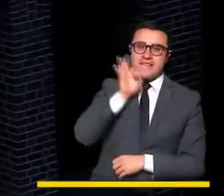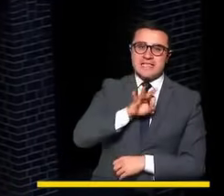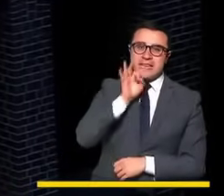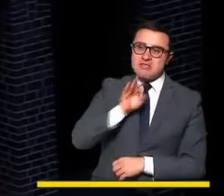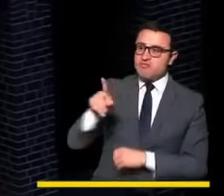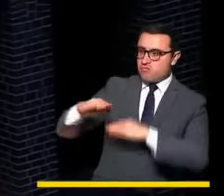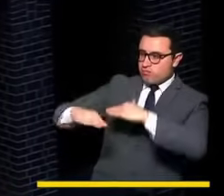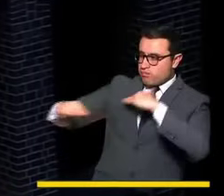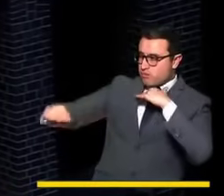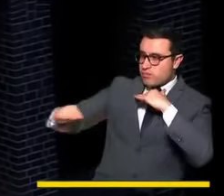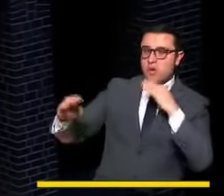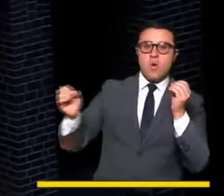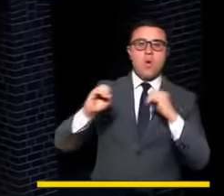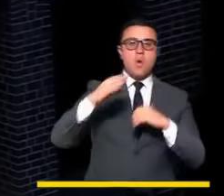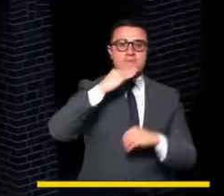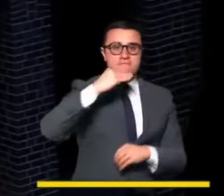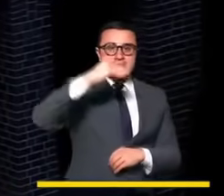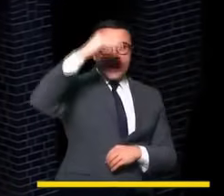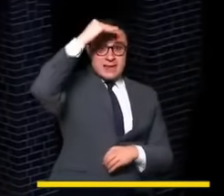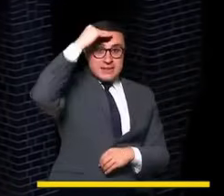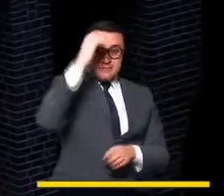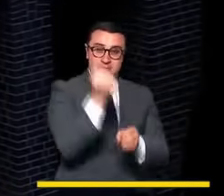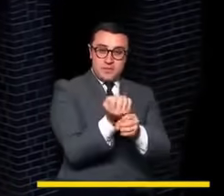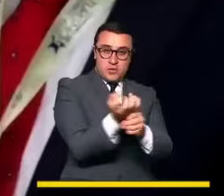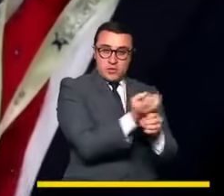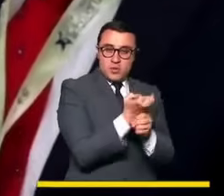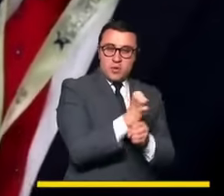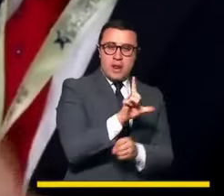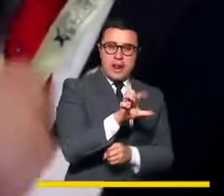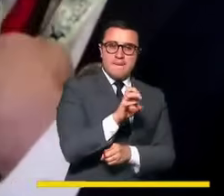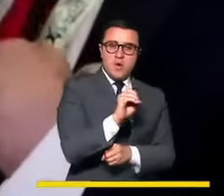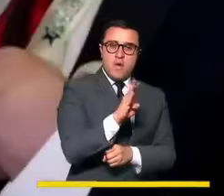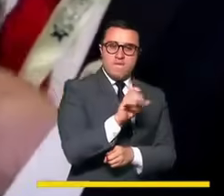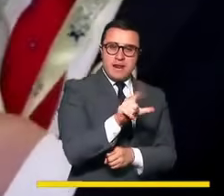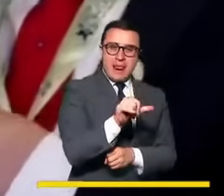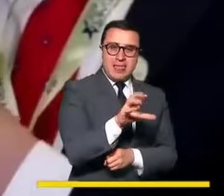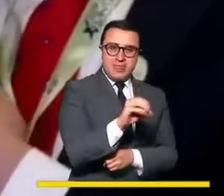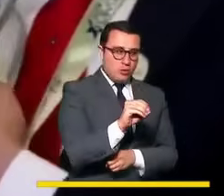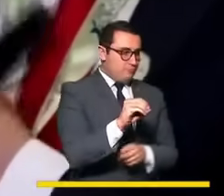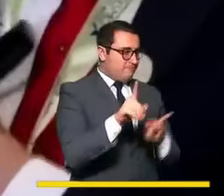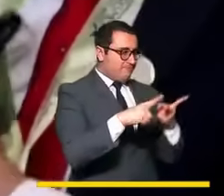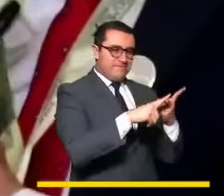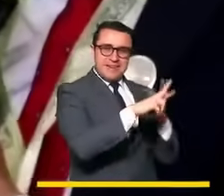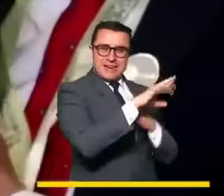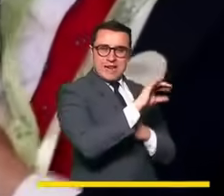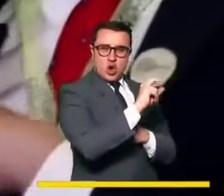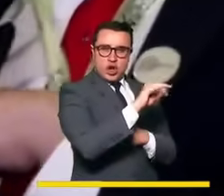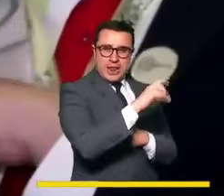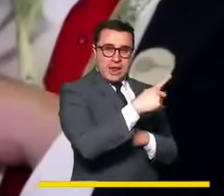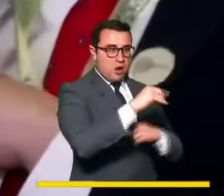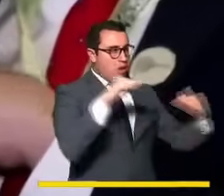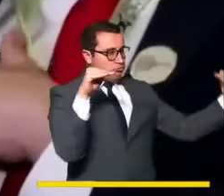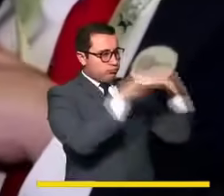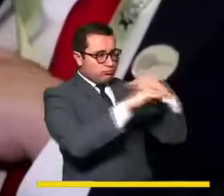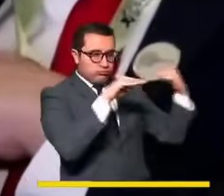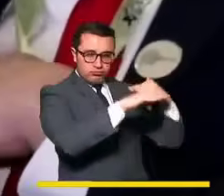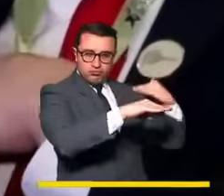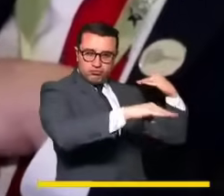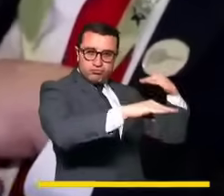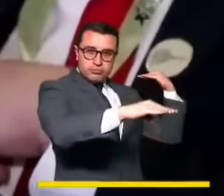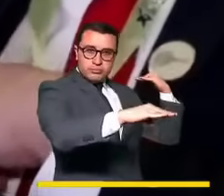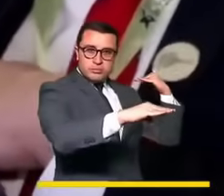Negro, del Poblado a Río Negro. Pero ¿y quién nos juntó a las fronteras para que eso se pudiera llenar